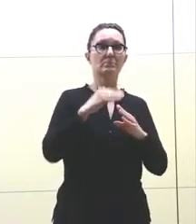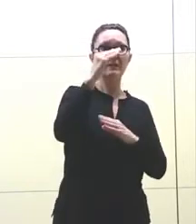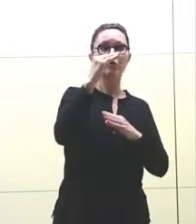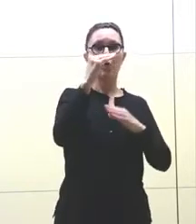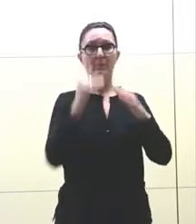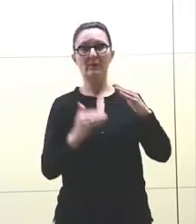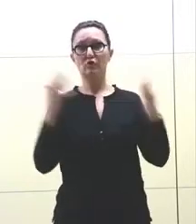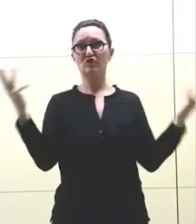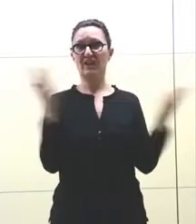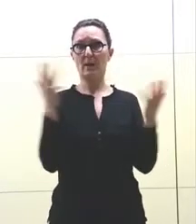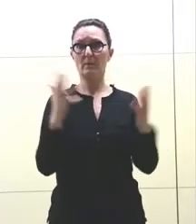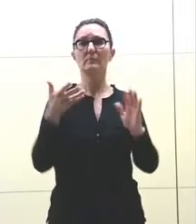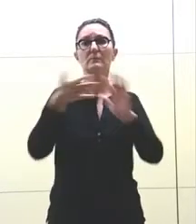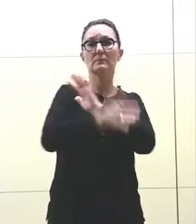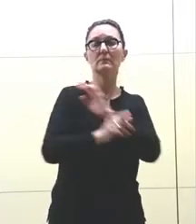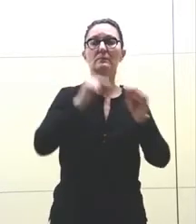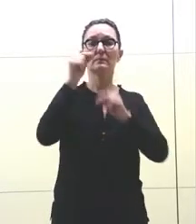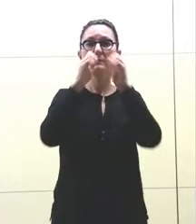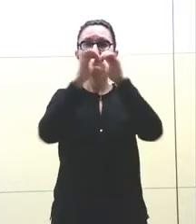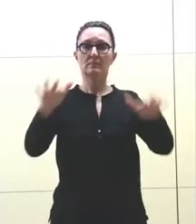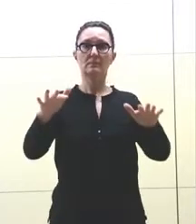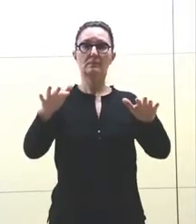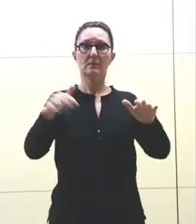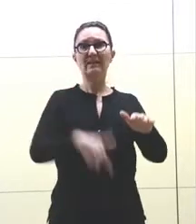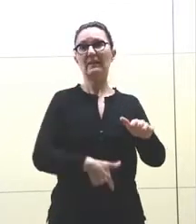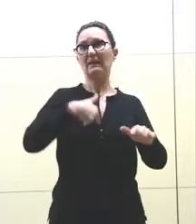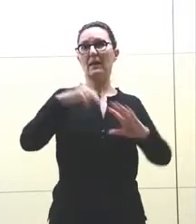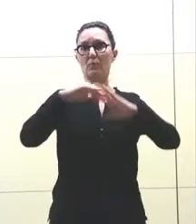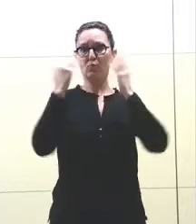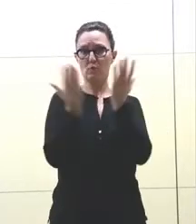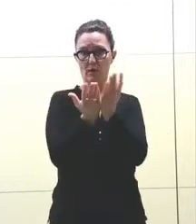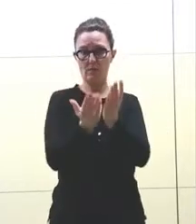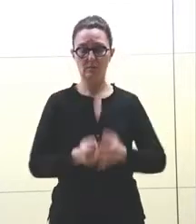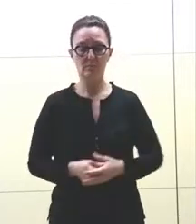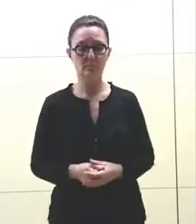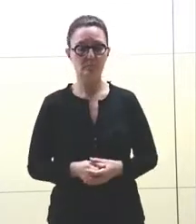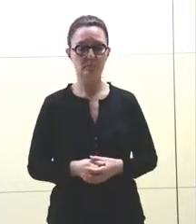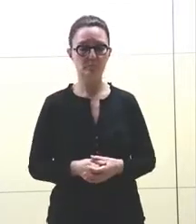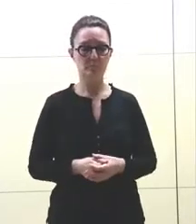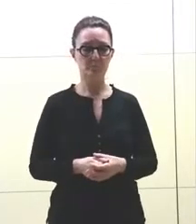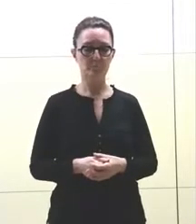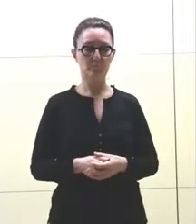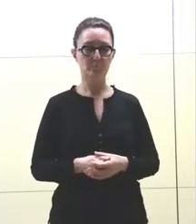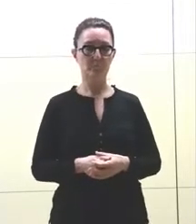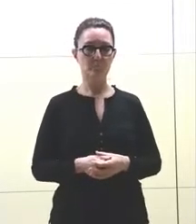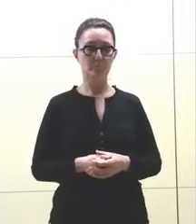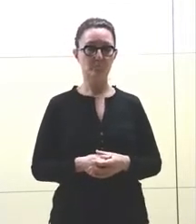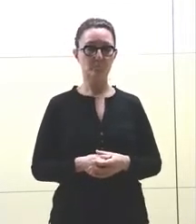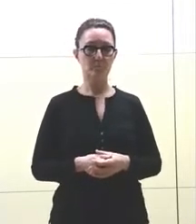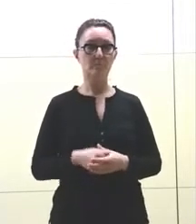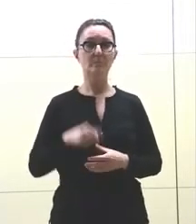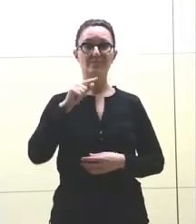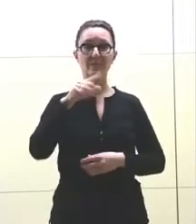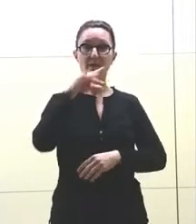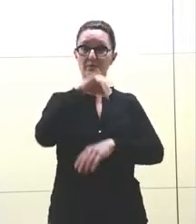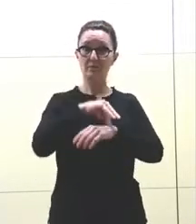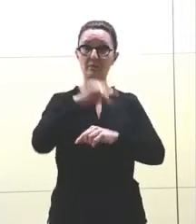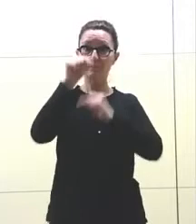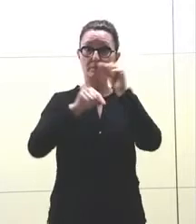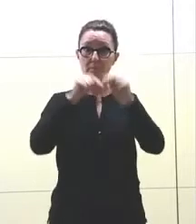epidemia generalizada, digamos, mundial. El virus que transmite esta enfermedad es